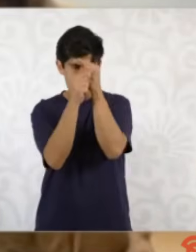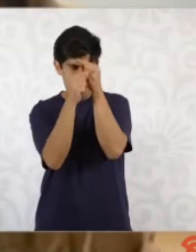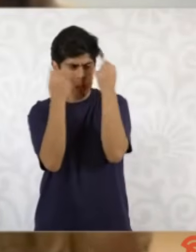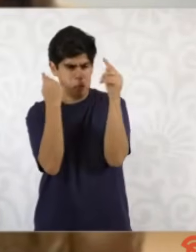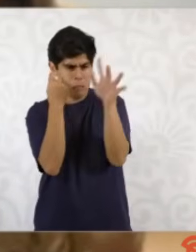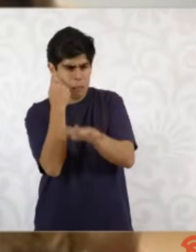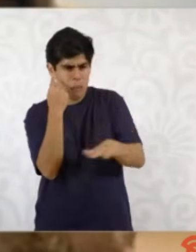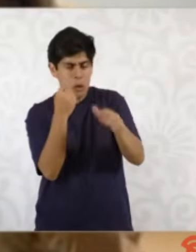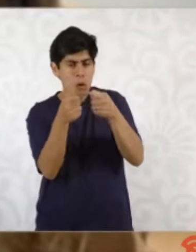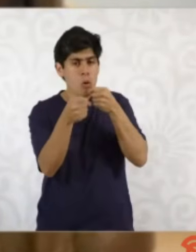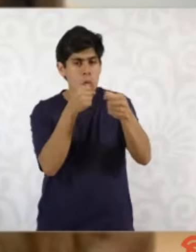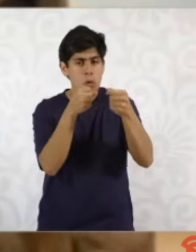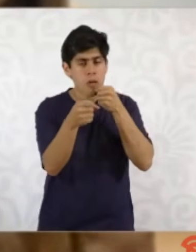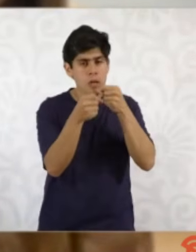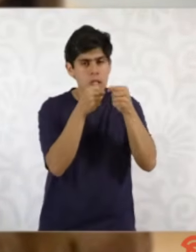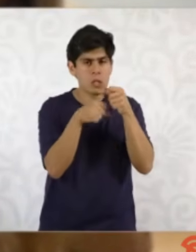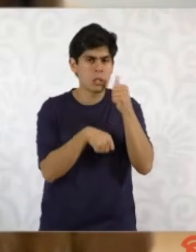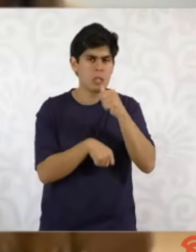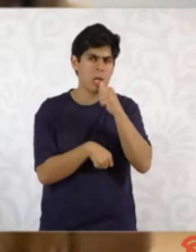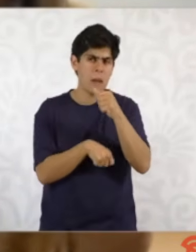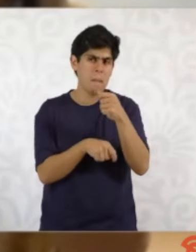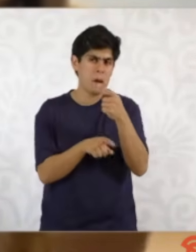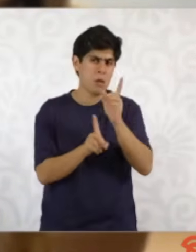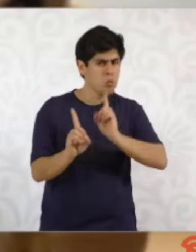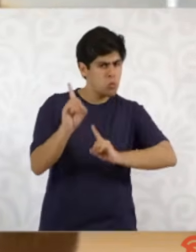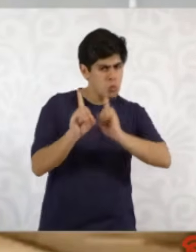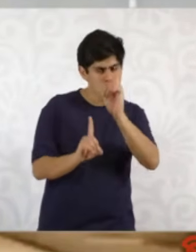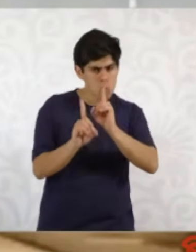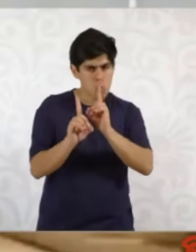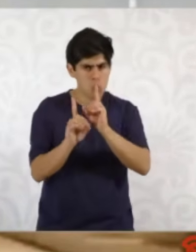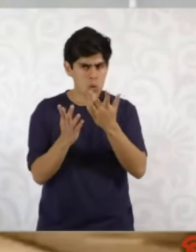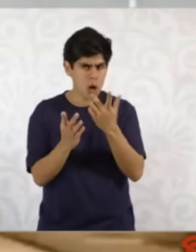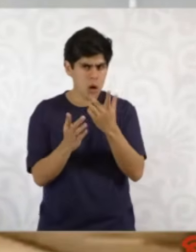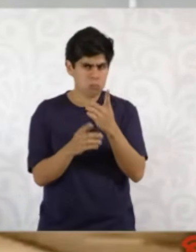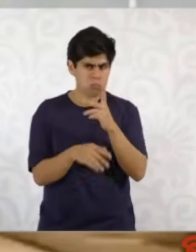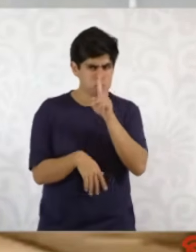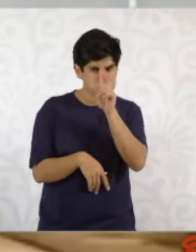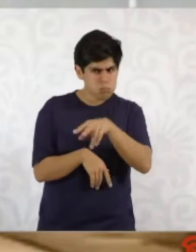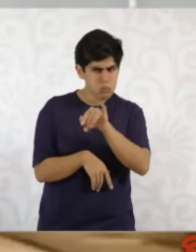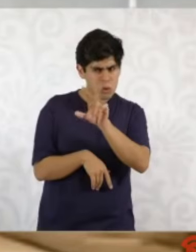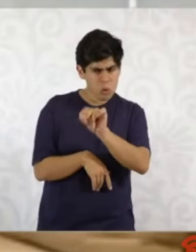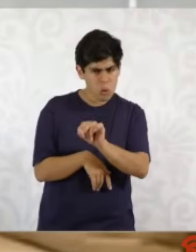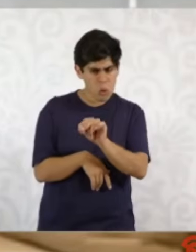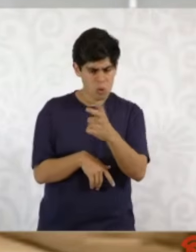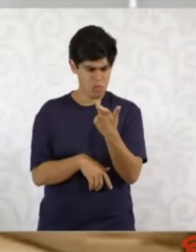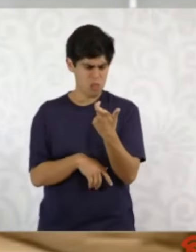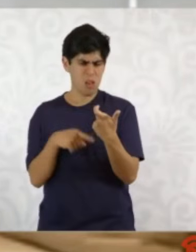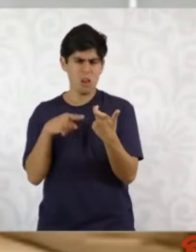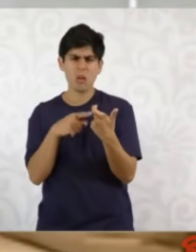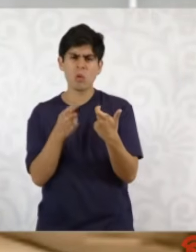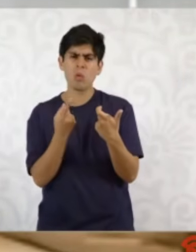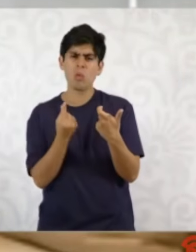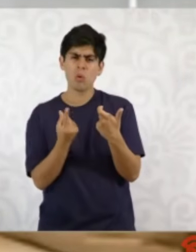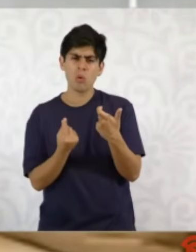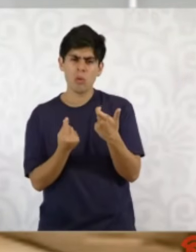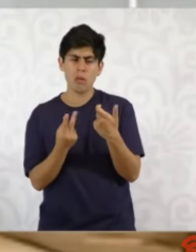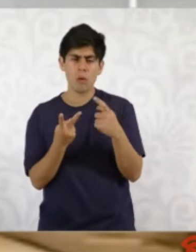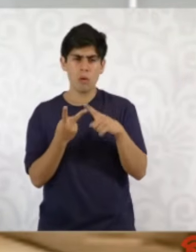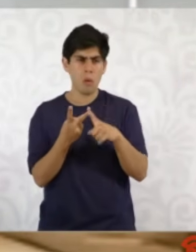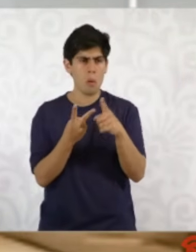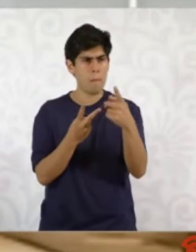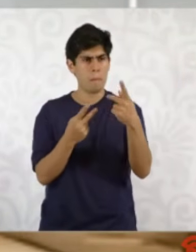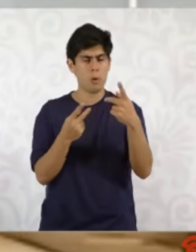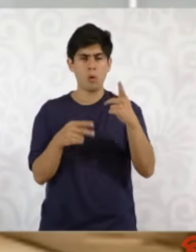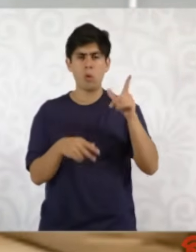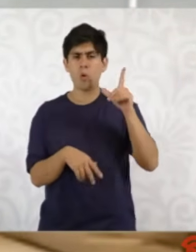que fiscalizan, que cuestionan, que preguntan dónde está el dinero, dónde están los narcogobernadores y cuándo se